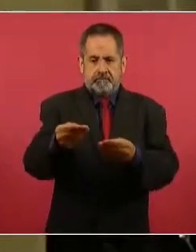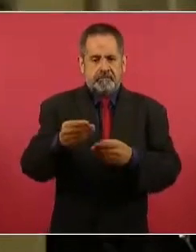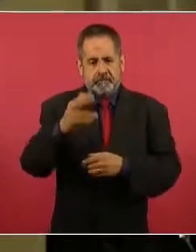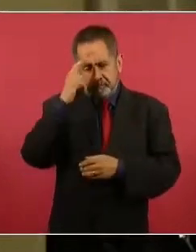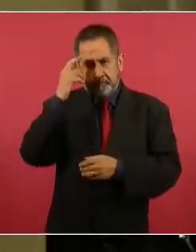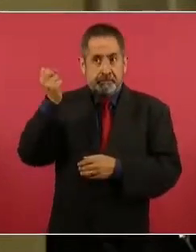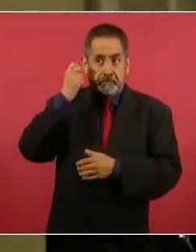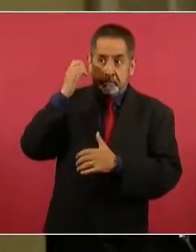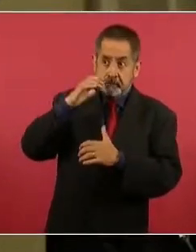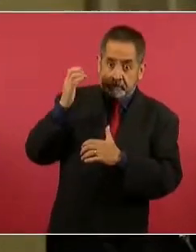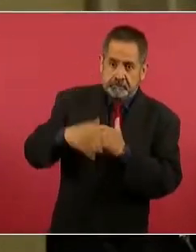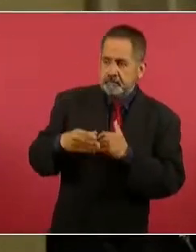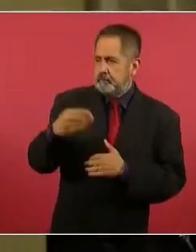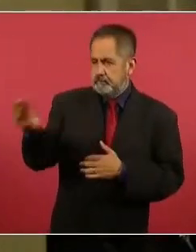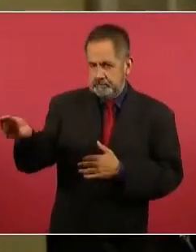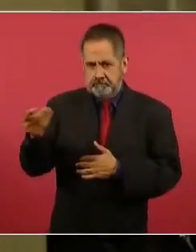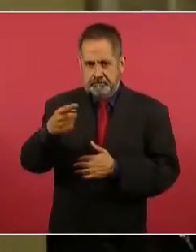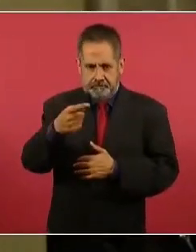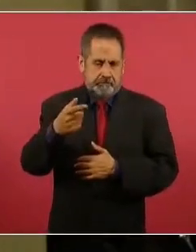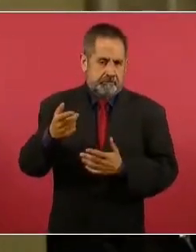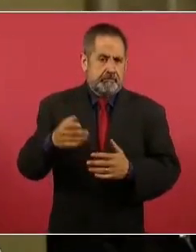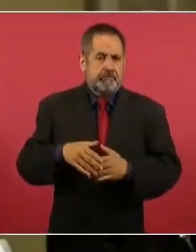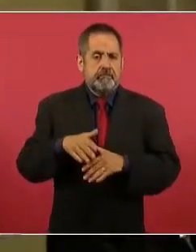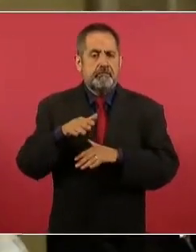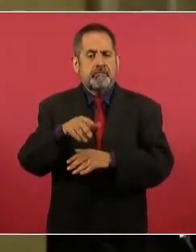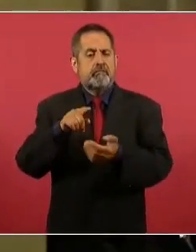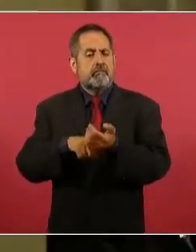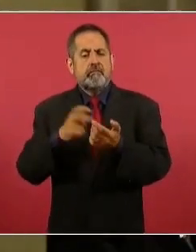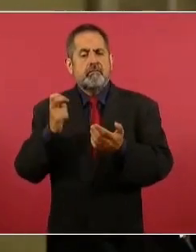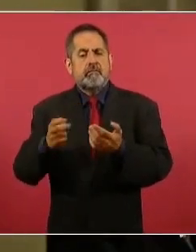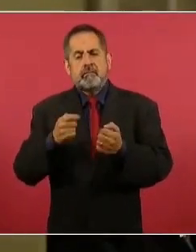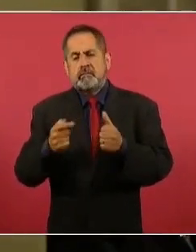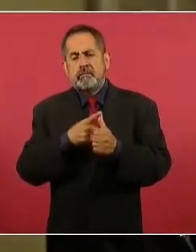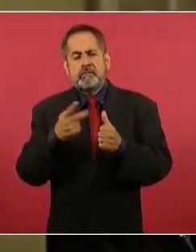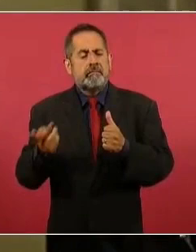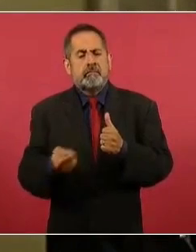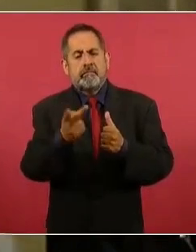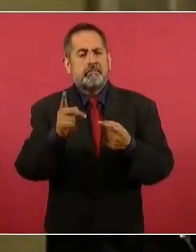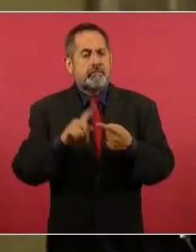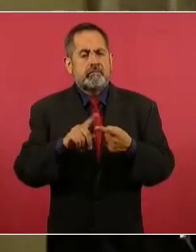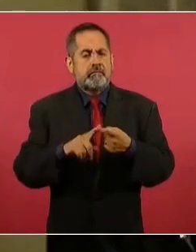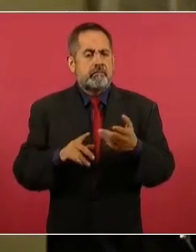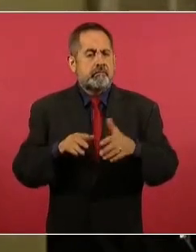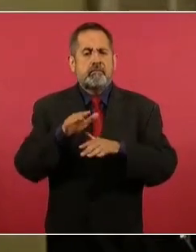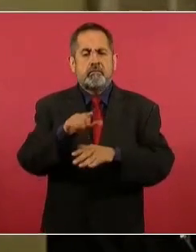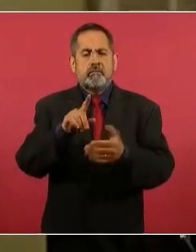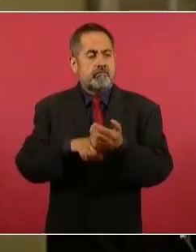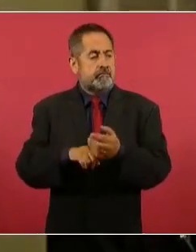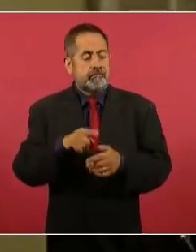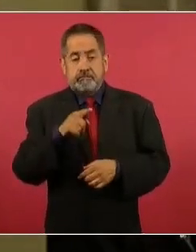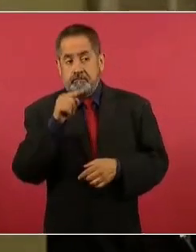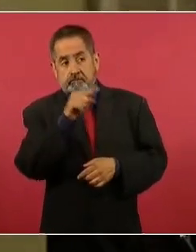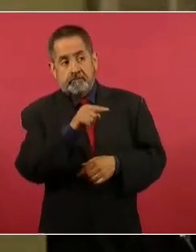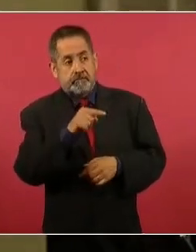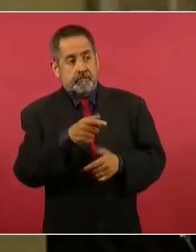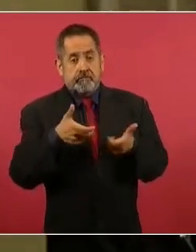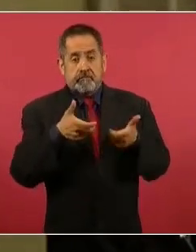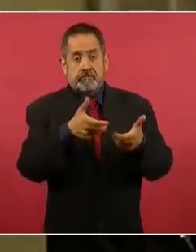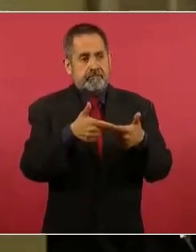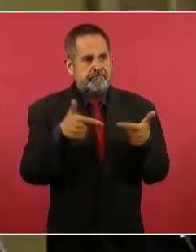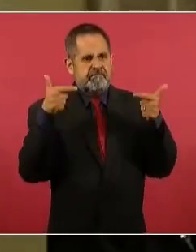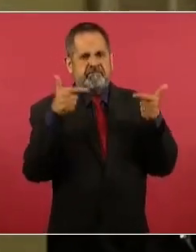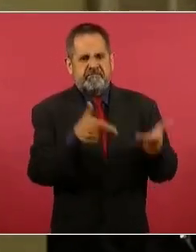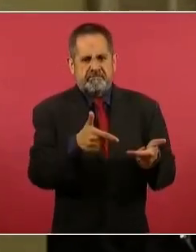de la conferencia, y sobre esto es mi primera pregunta. Es sobre los asaltos que han ocurrido en carreteras. En